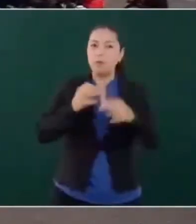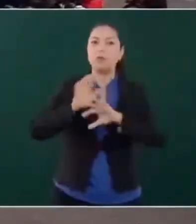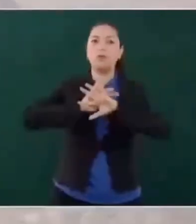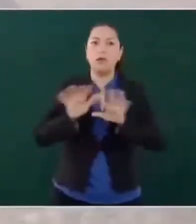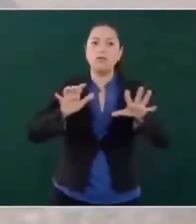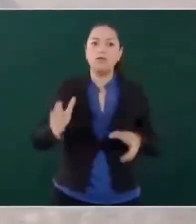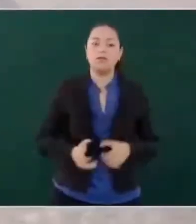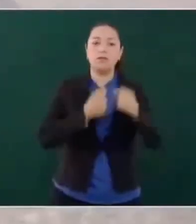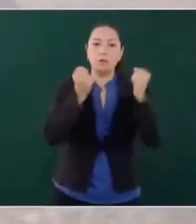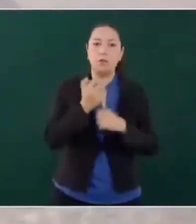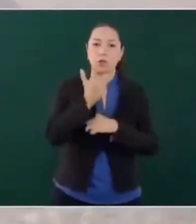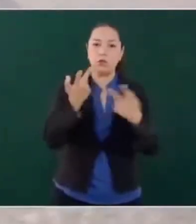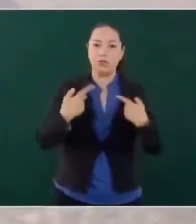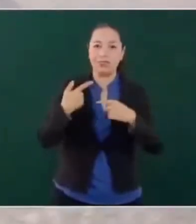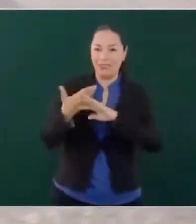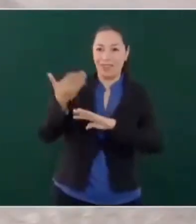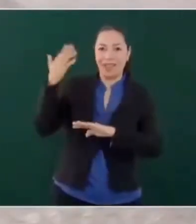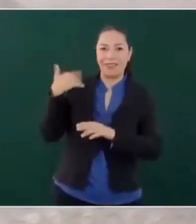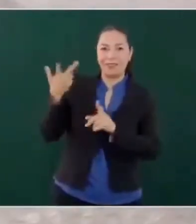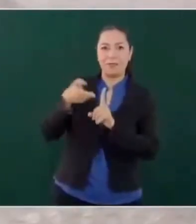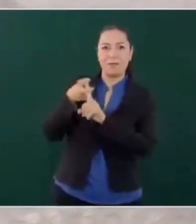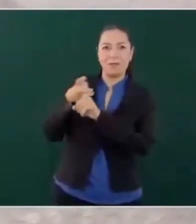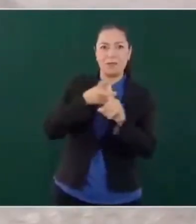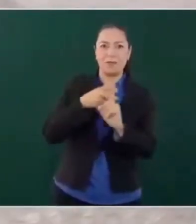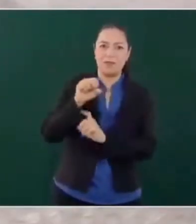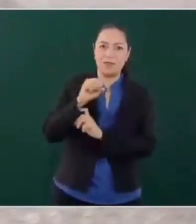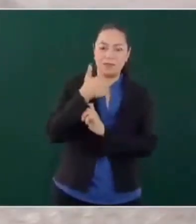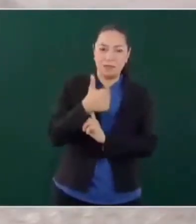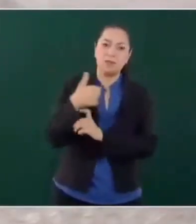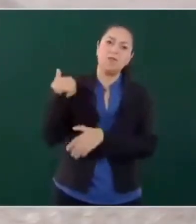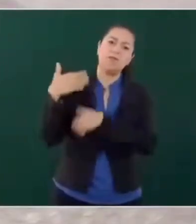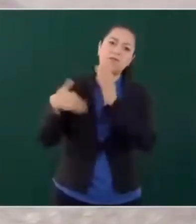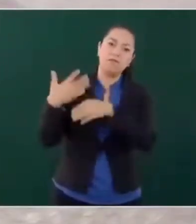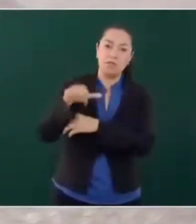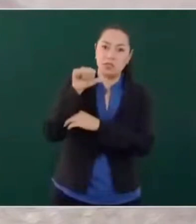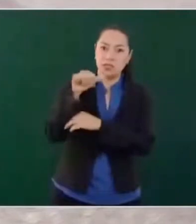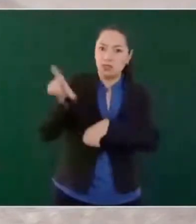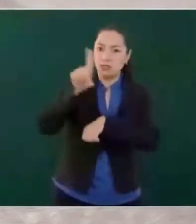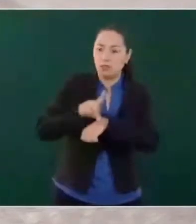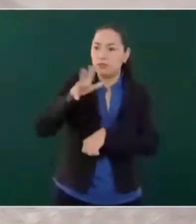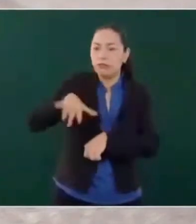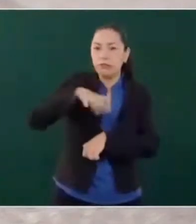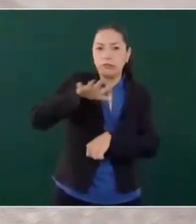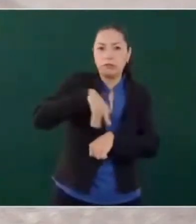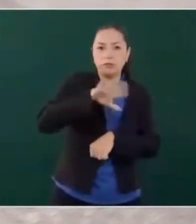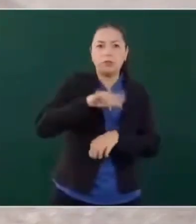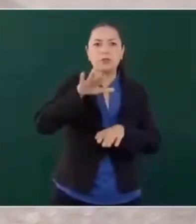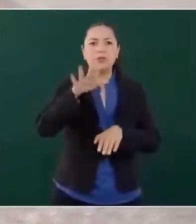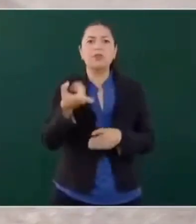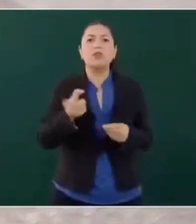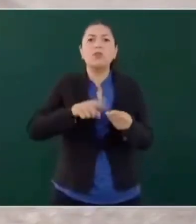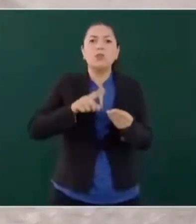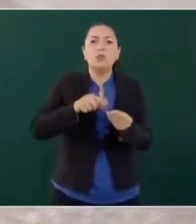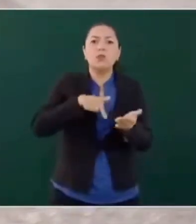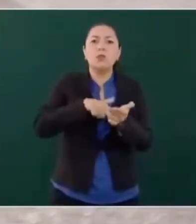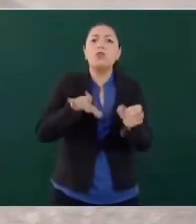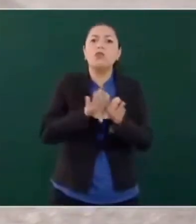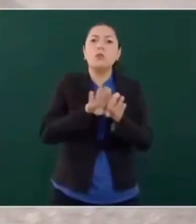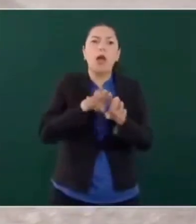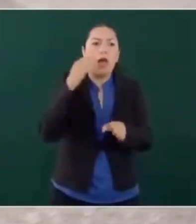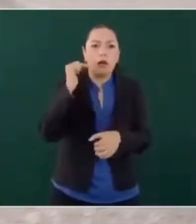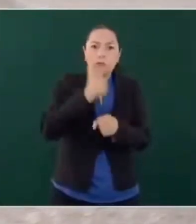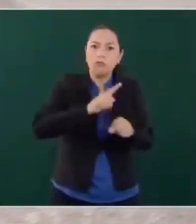las 66, luego de 17 días de búsqueda. ¿Cómo fue que los encontraron? ¿En dónde? ¿Y cuál fue la estrategia que se utilizó para que esas